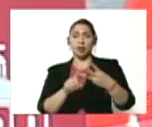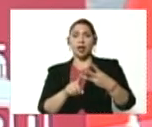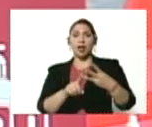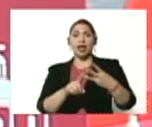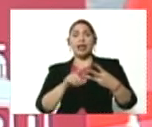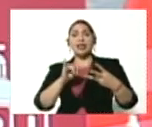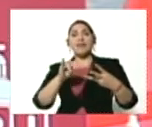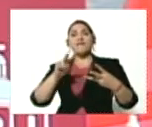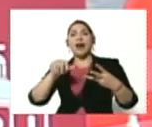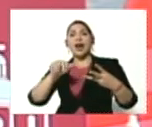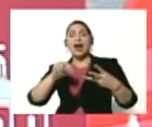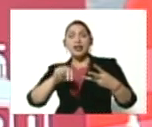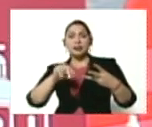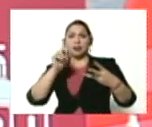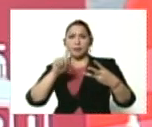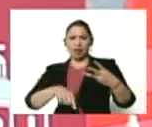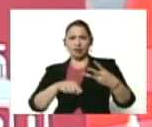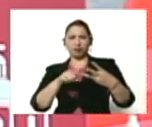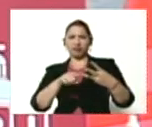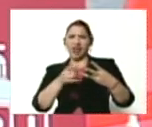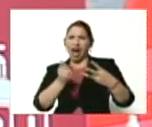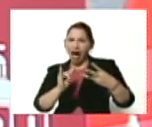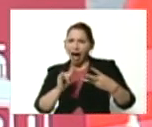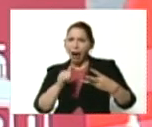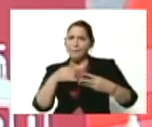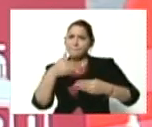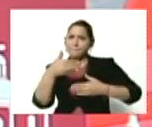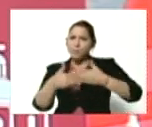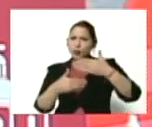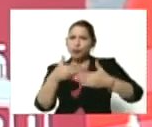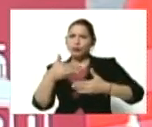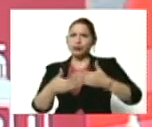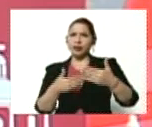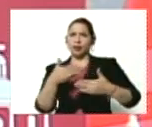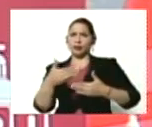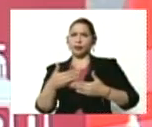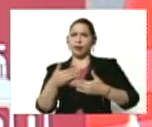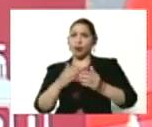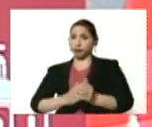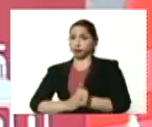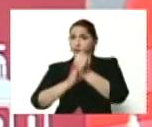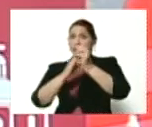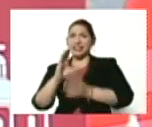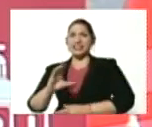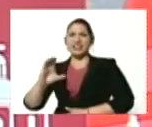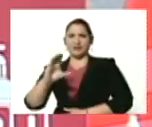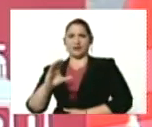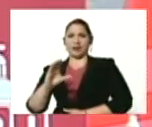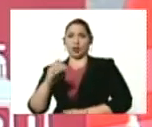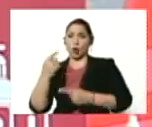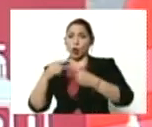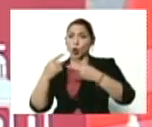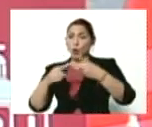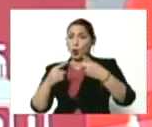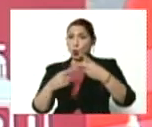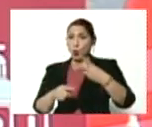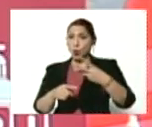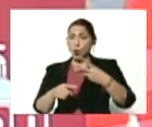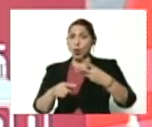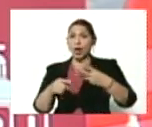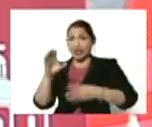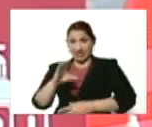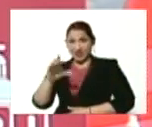Simonovic, y se da un proceso de apartamiento del liderazgo de Cliver Alcalá Cordones, entre otras cosas porque Cliver Alcalá